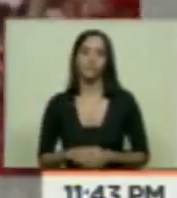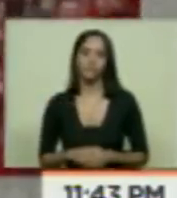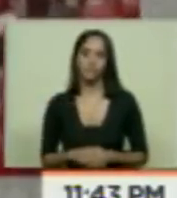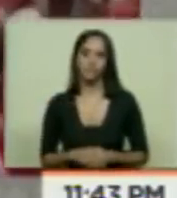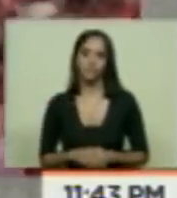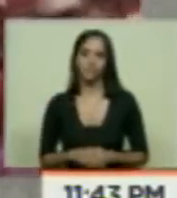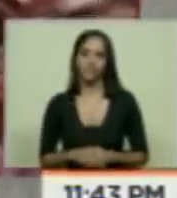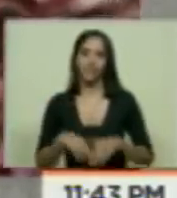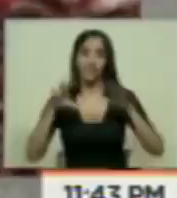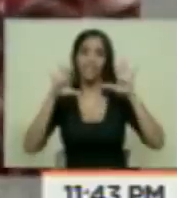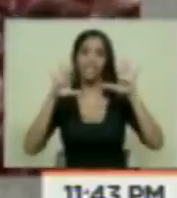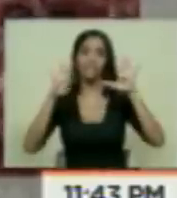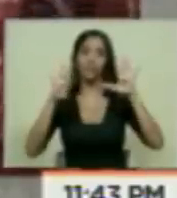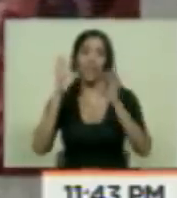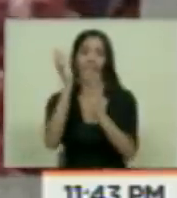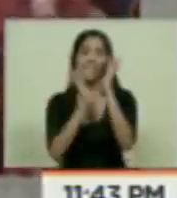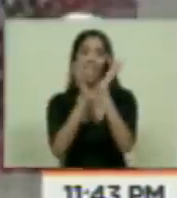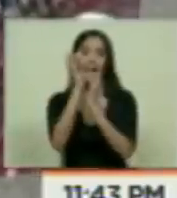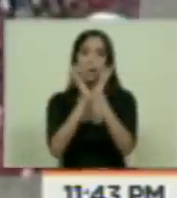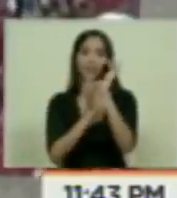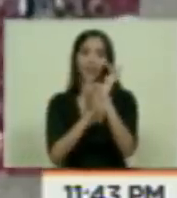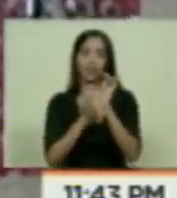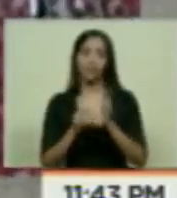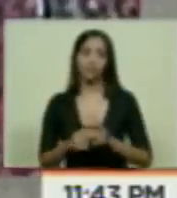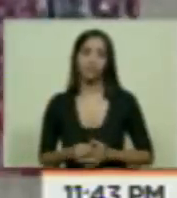del 19 de abril.